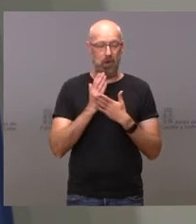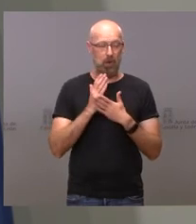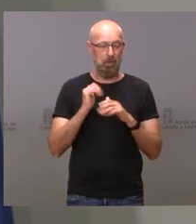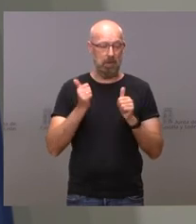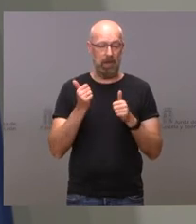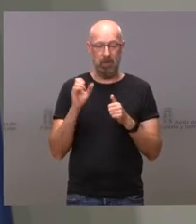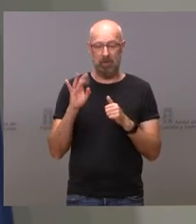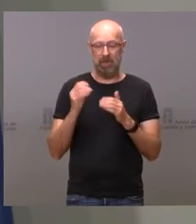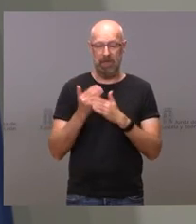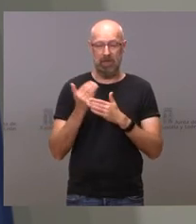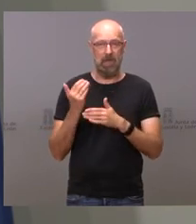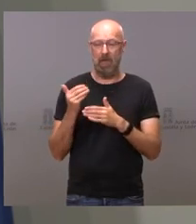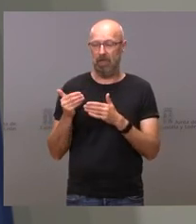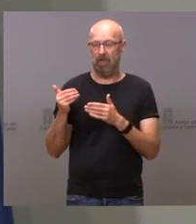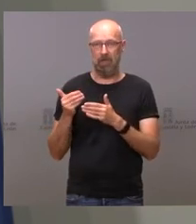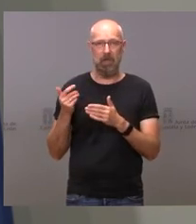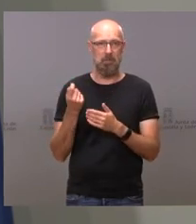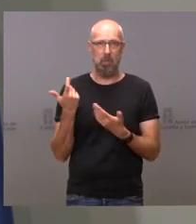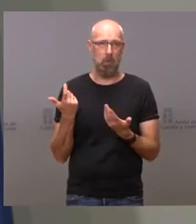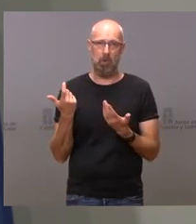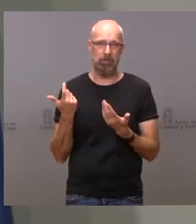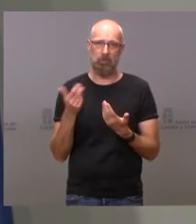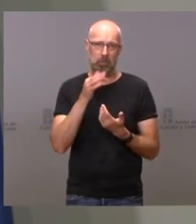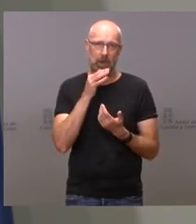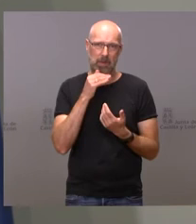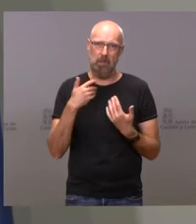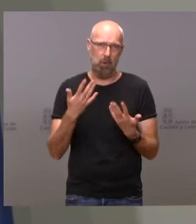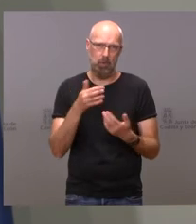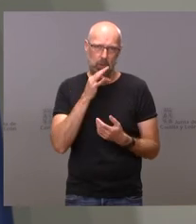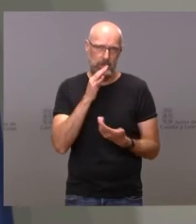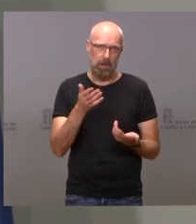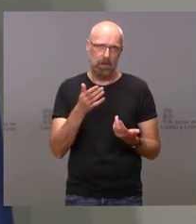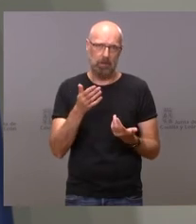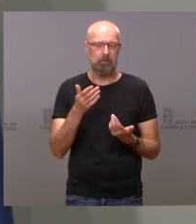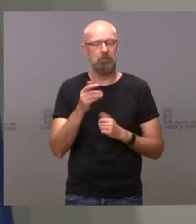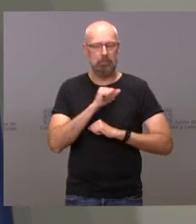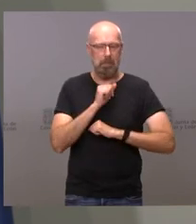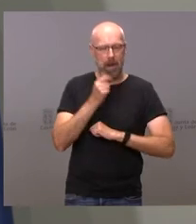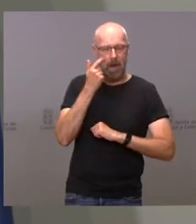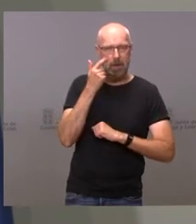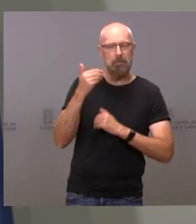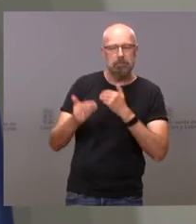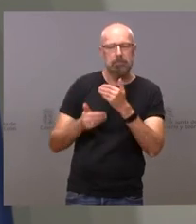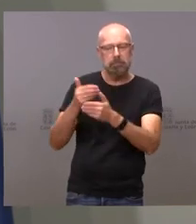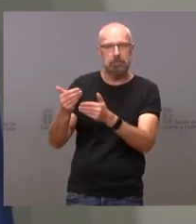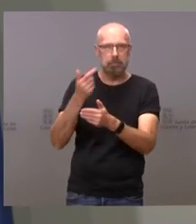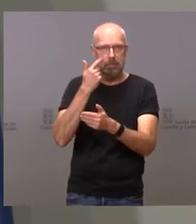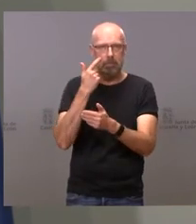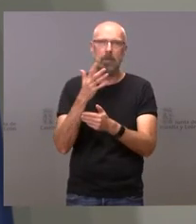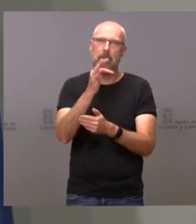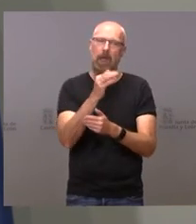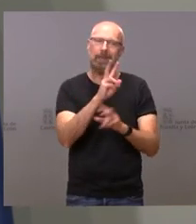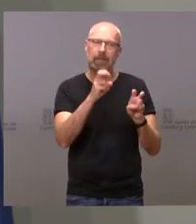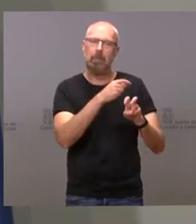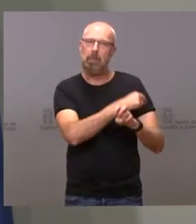la vuelta al colegio en la totalidad, creemos que es prudente también esperar a ver qué vamos a hacer con las vacunaciones.